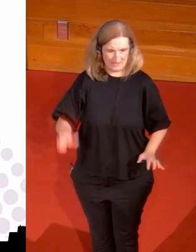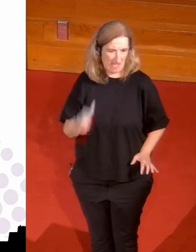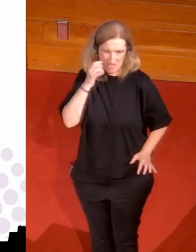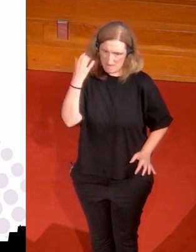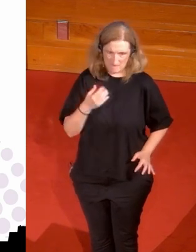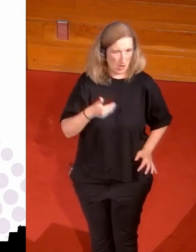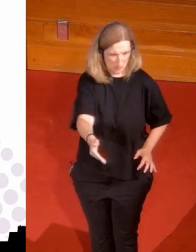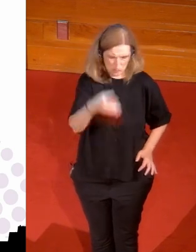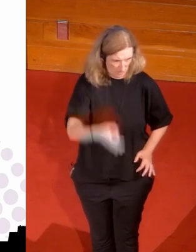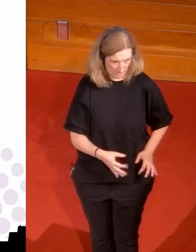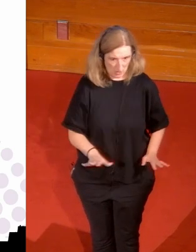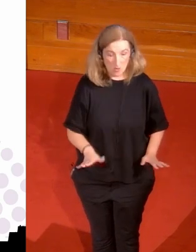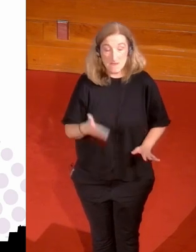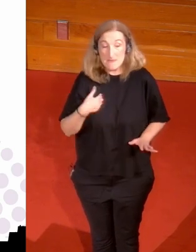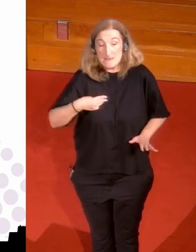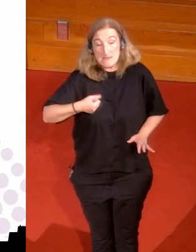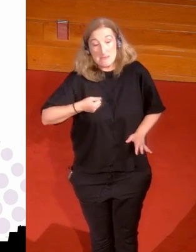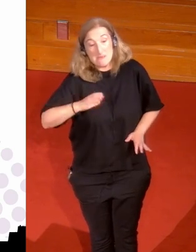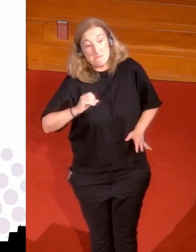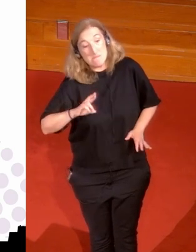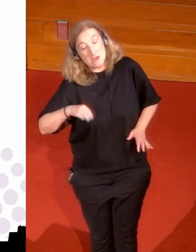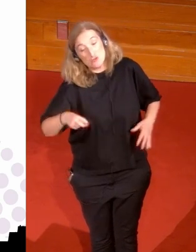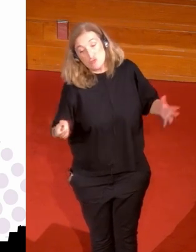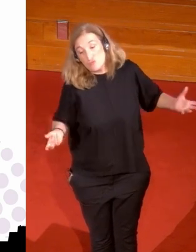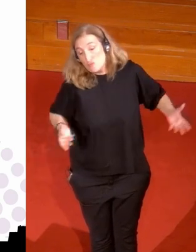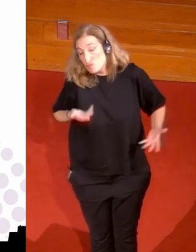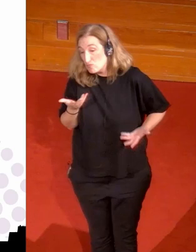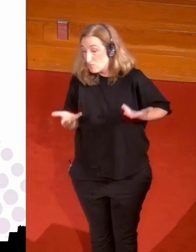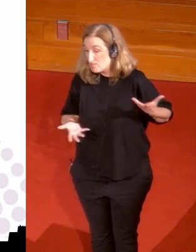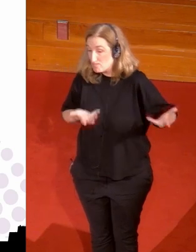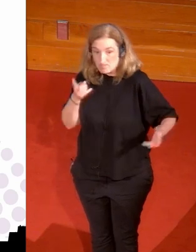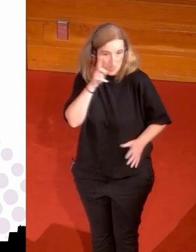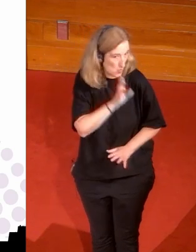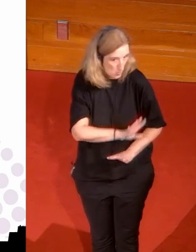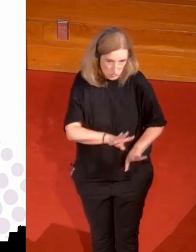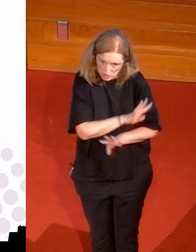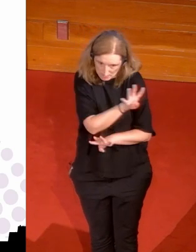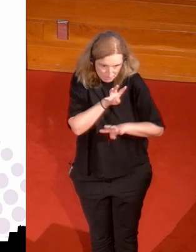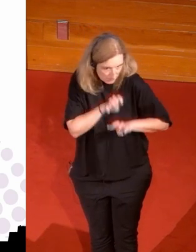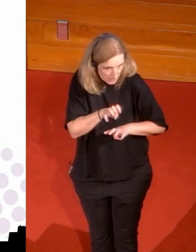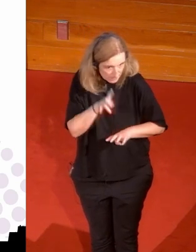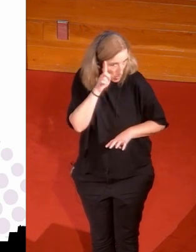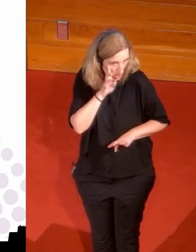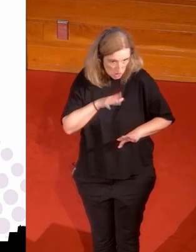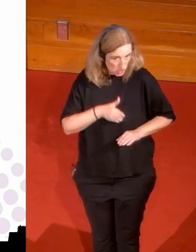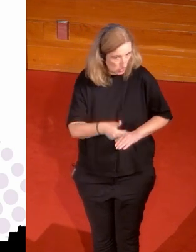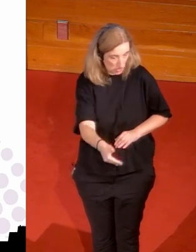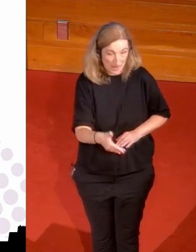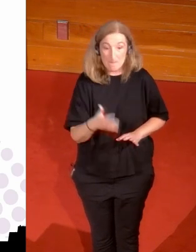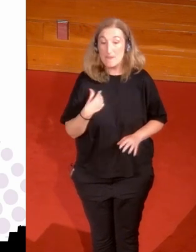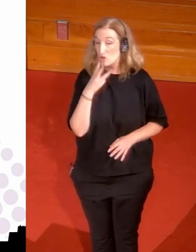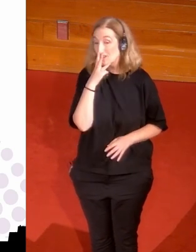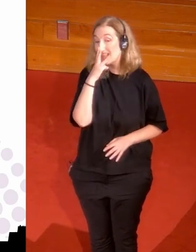presidenta y macrón pues eh Pues no lo sé no sé que va a ser de él pero hasta